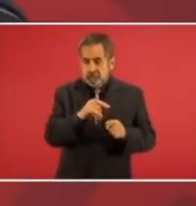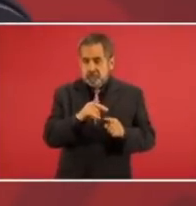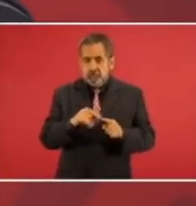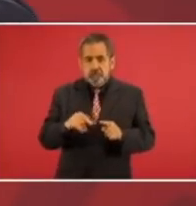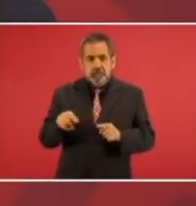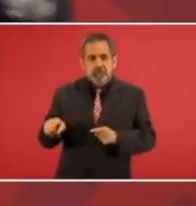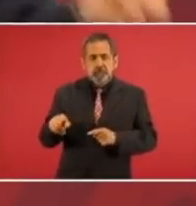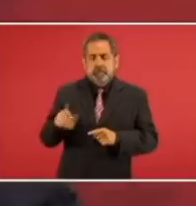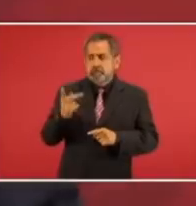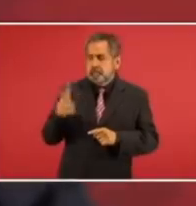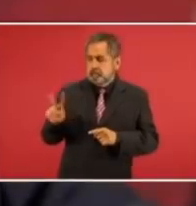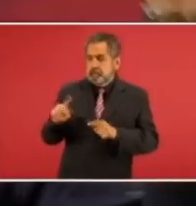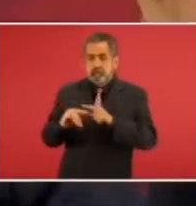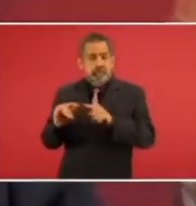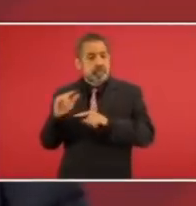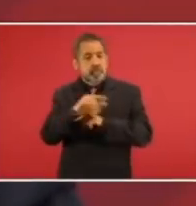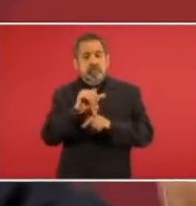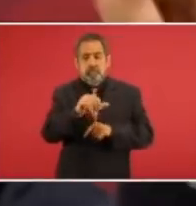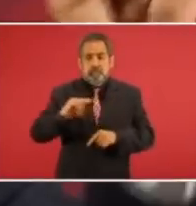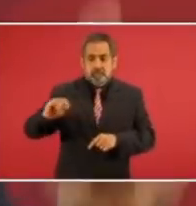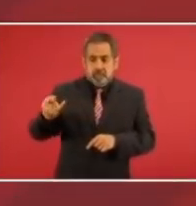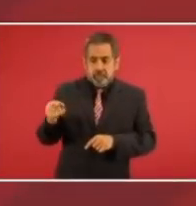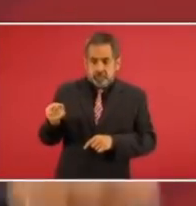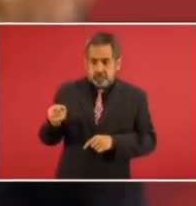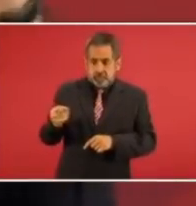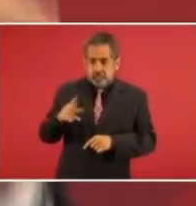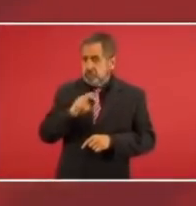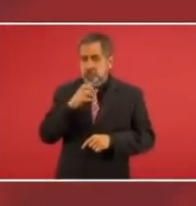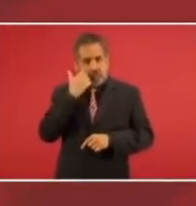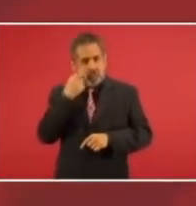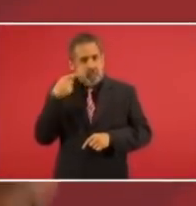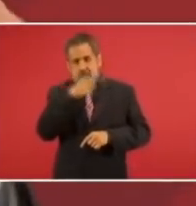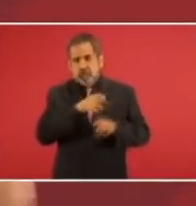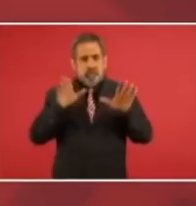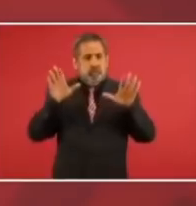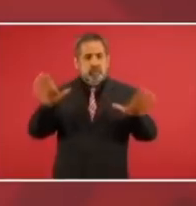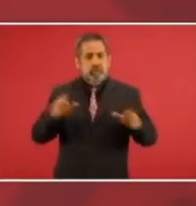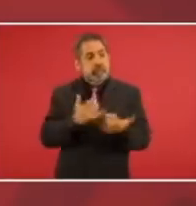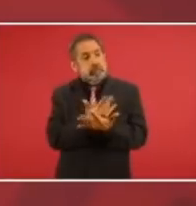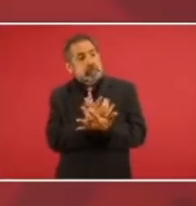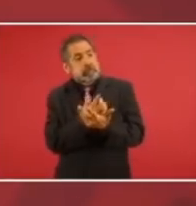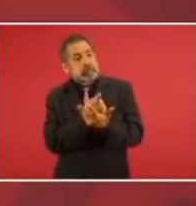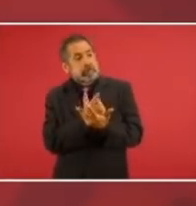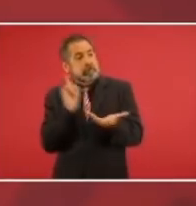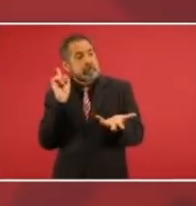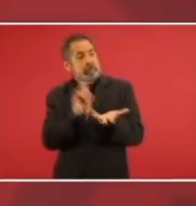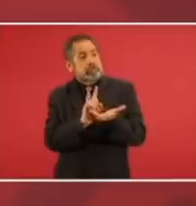Vallarta a Tijuana. No quiero a nadie en el aeropuerto de Tijuana,